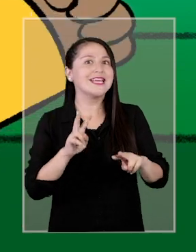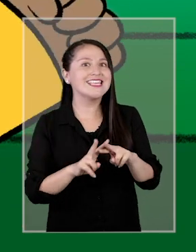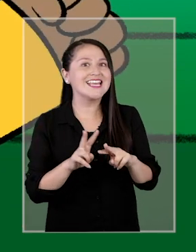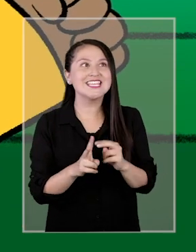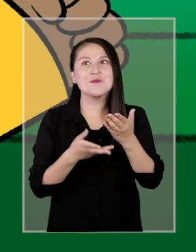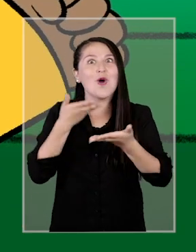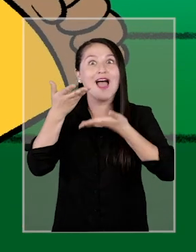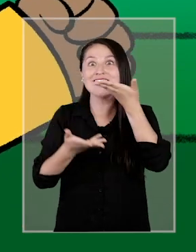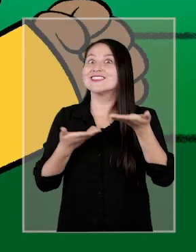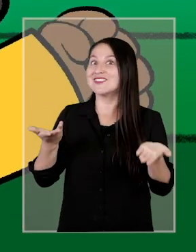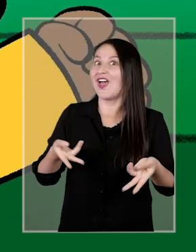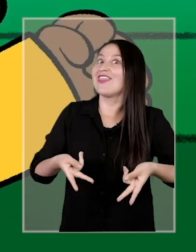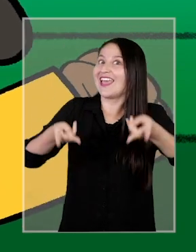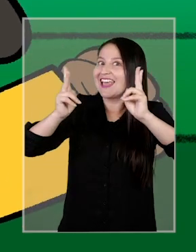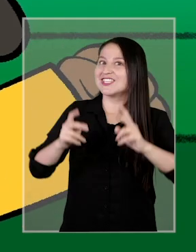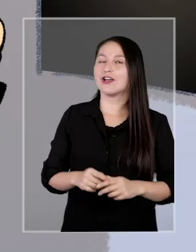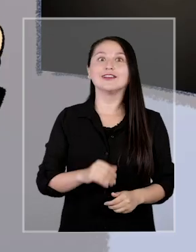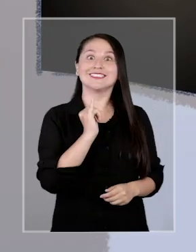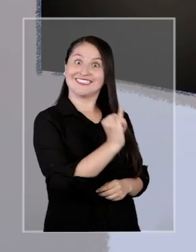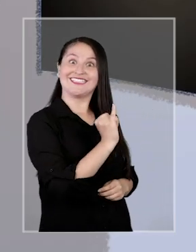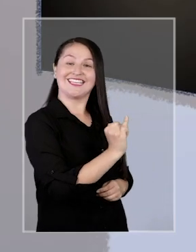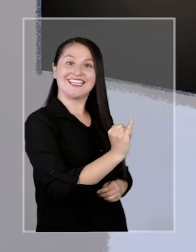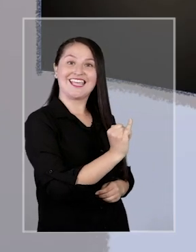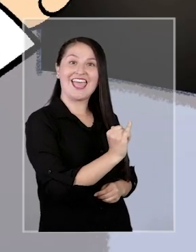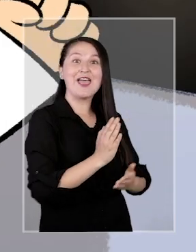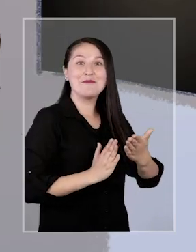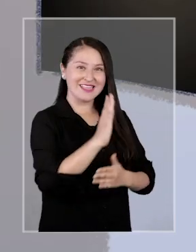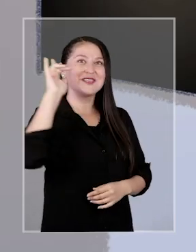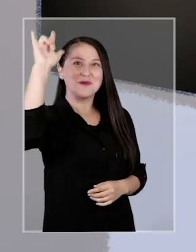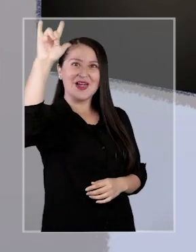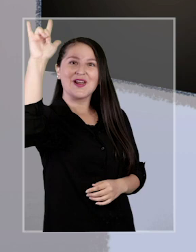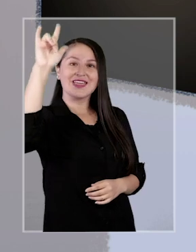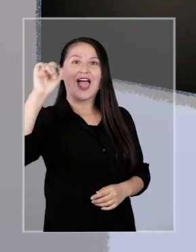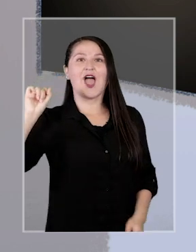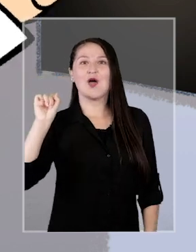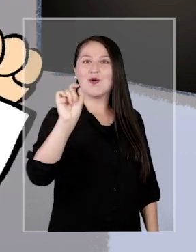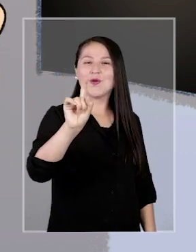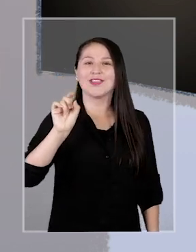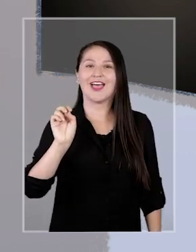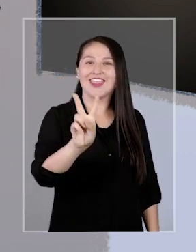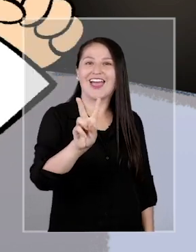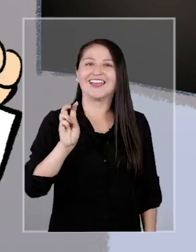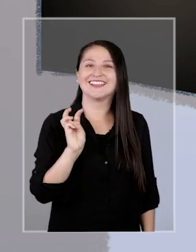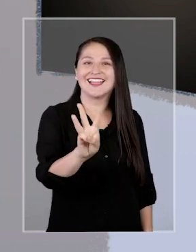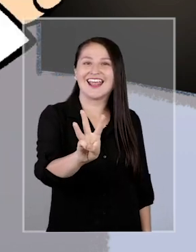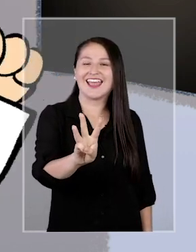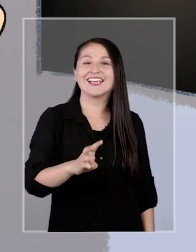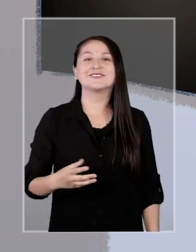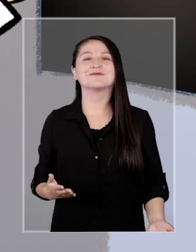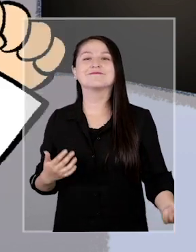hacemos una canción a los derechos? ¡Eso, Nina! ¡A doquier! ¡Un,